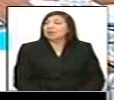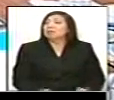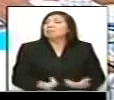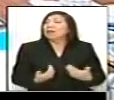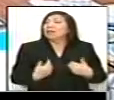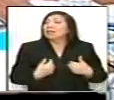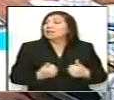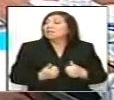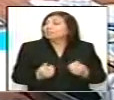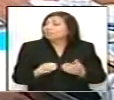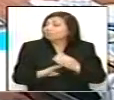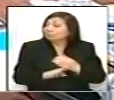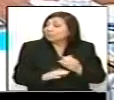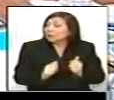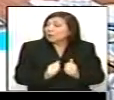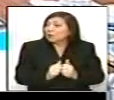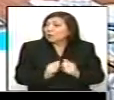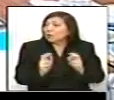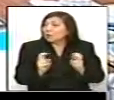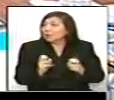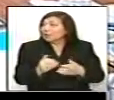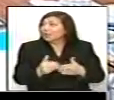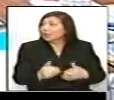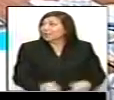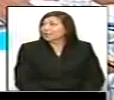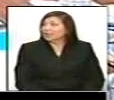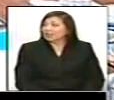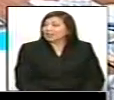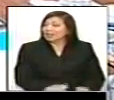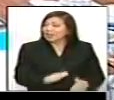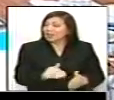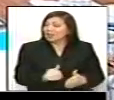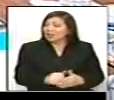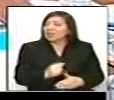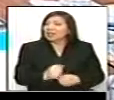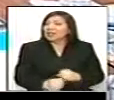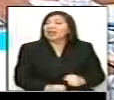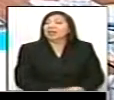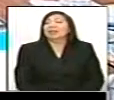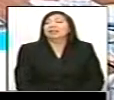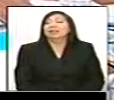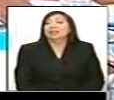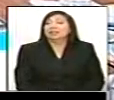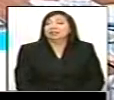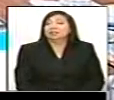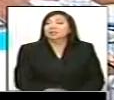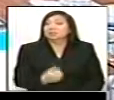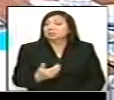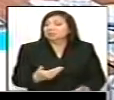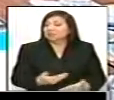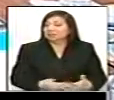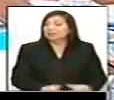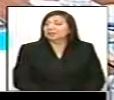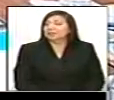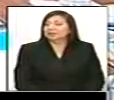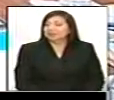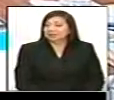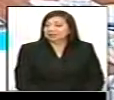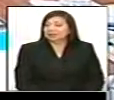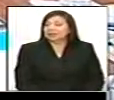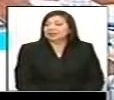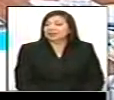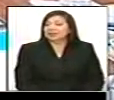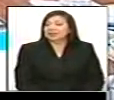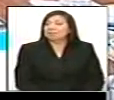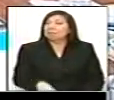convivir básicamente con un titular minero tantos años, es un tema que merece un análisis fino. Para